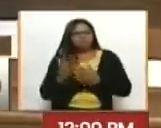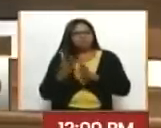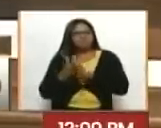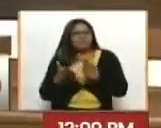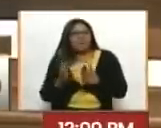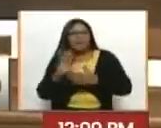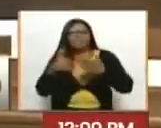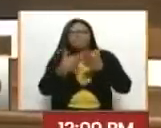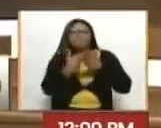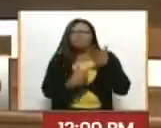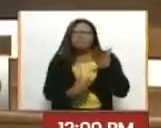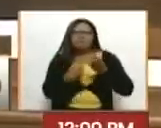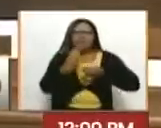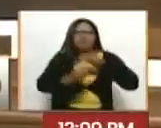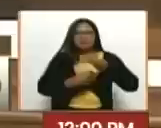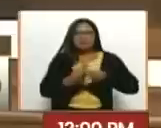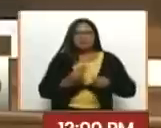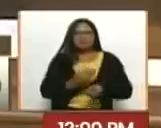una propuesta